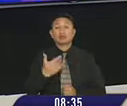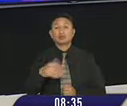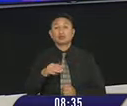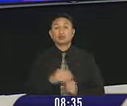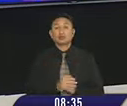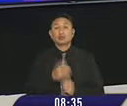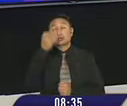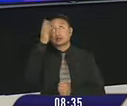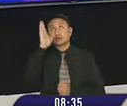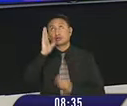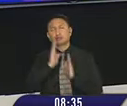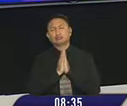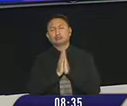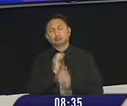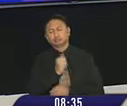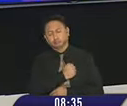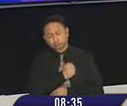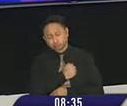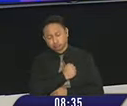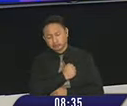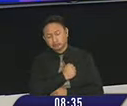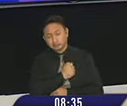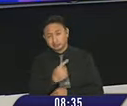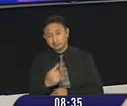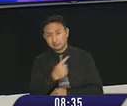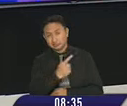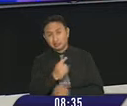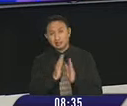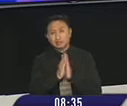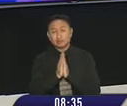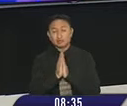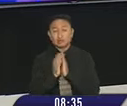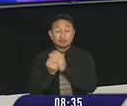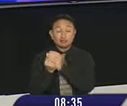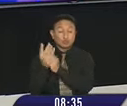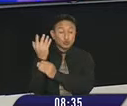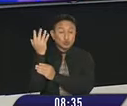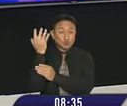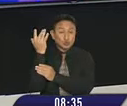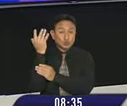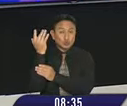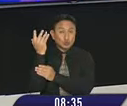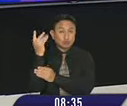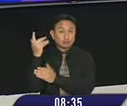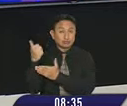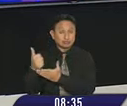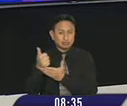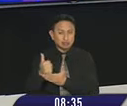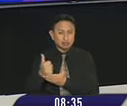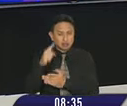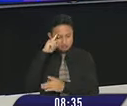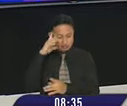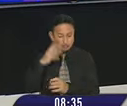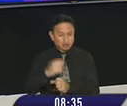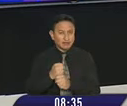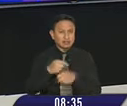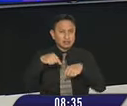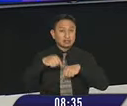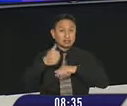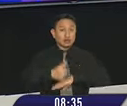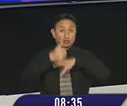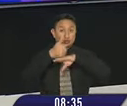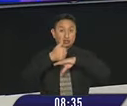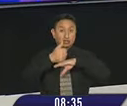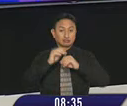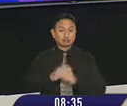Dios mío. Así que para ellos, la velita de la esperanza. Esta velita que nos ayuda con fe a que la autoridad se